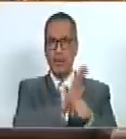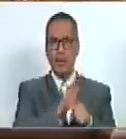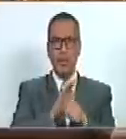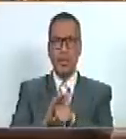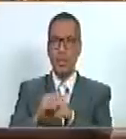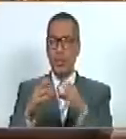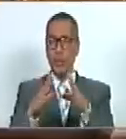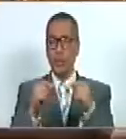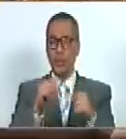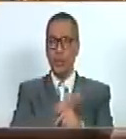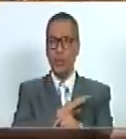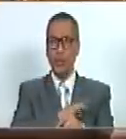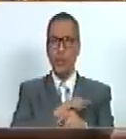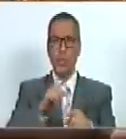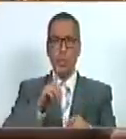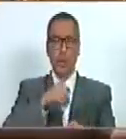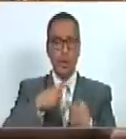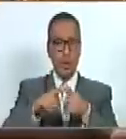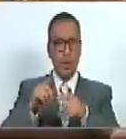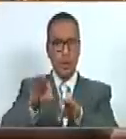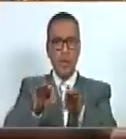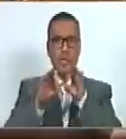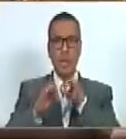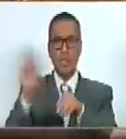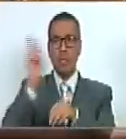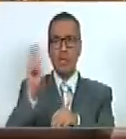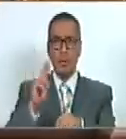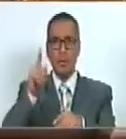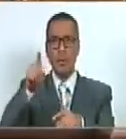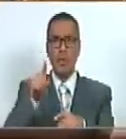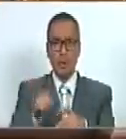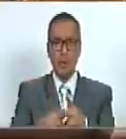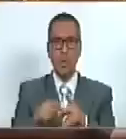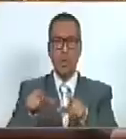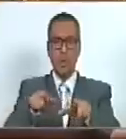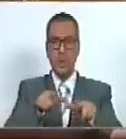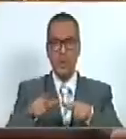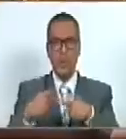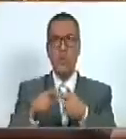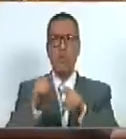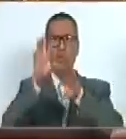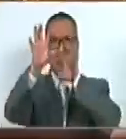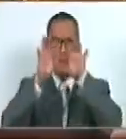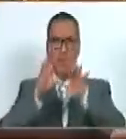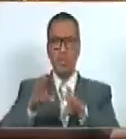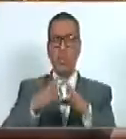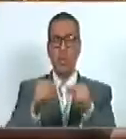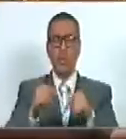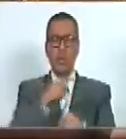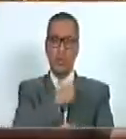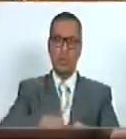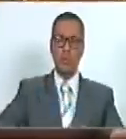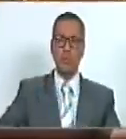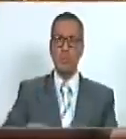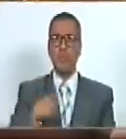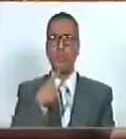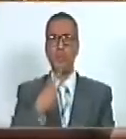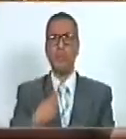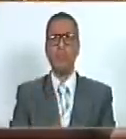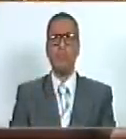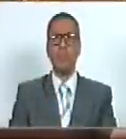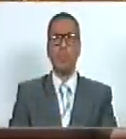los activos, derechos e intereses de la República y sus entidades en el extranjero. Esto, ciudadano presidente.